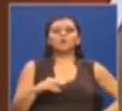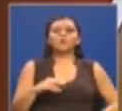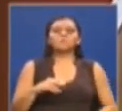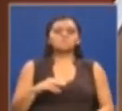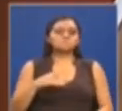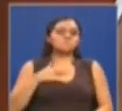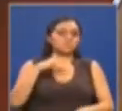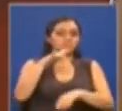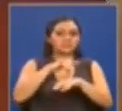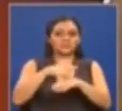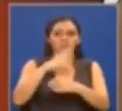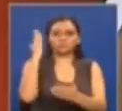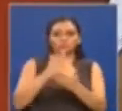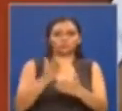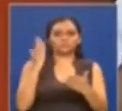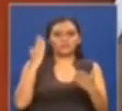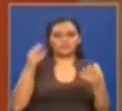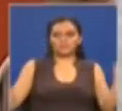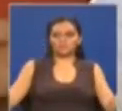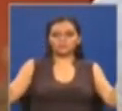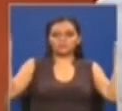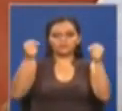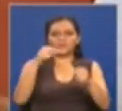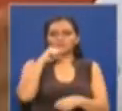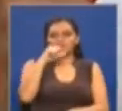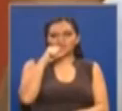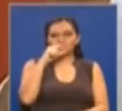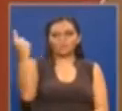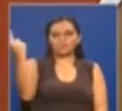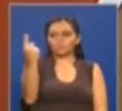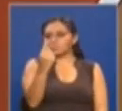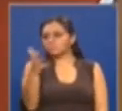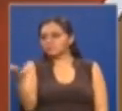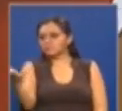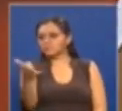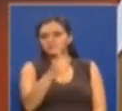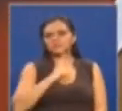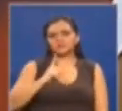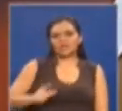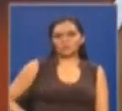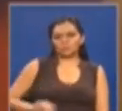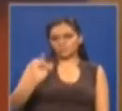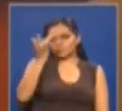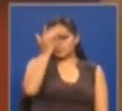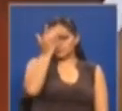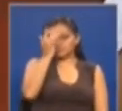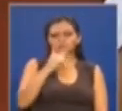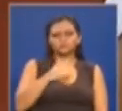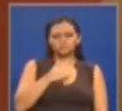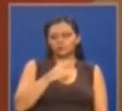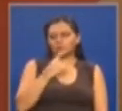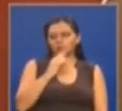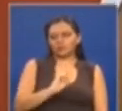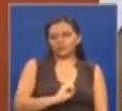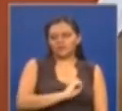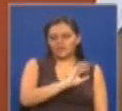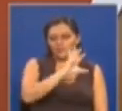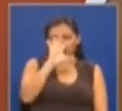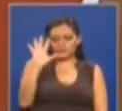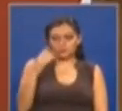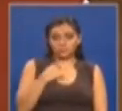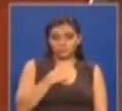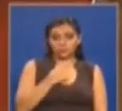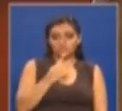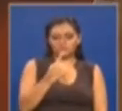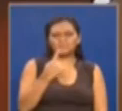Audiencia que finalmente se suspendió porque no pudo comparecer uno de los acusados por cuestiones de salud. Y yo lo dije muy claramente, no me pareció